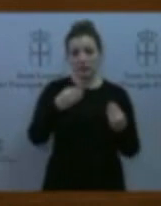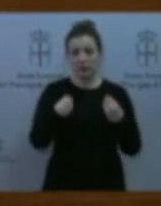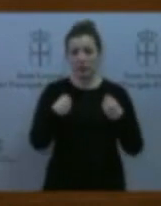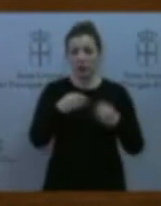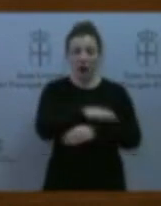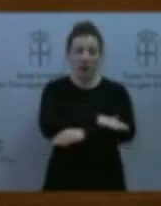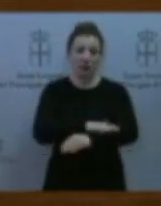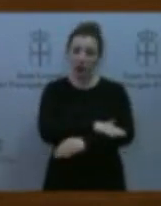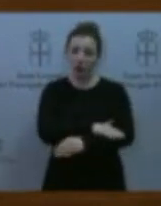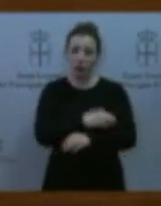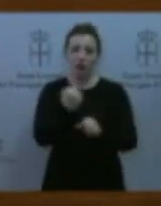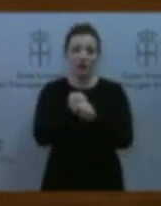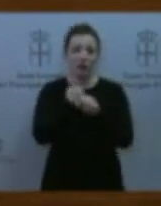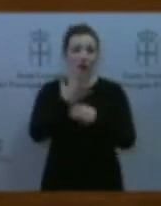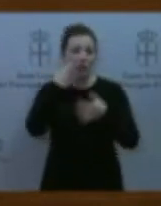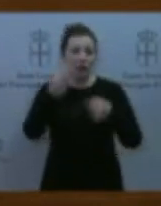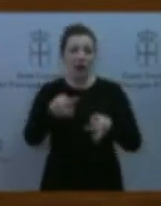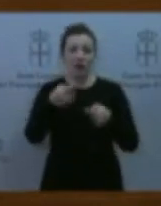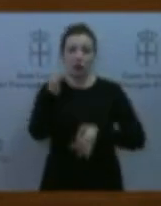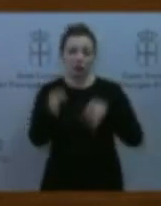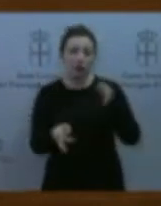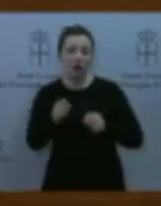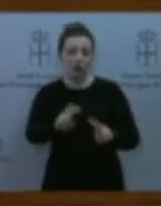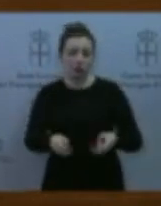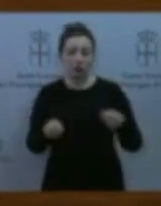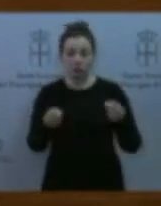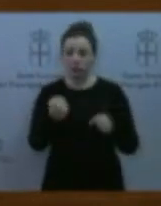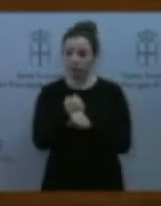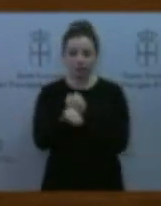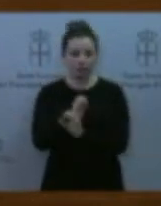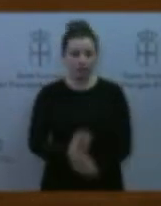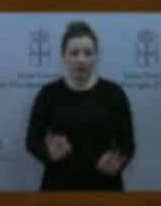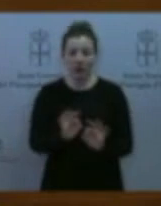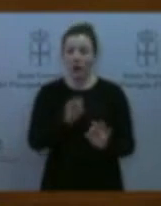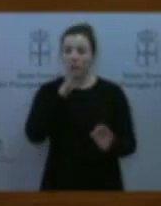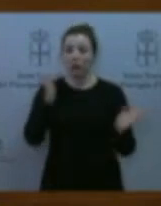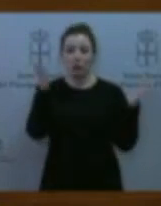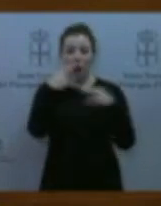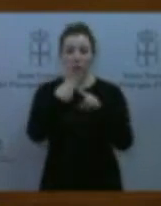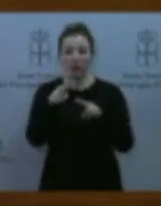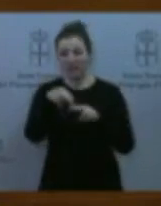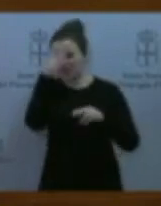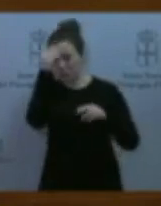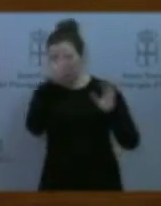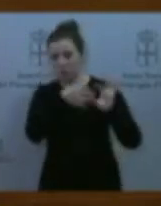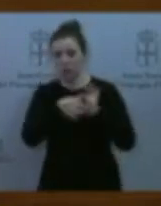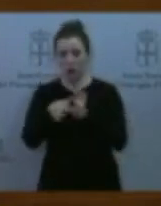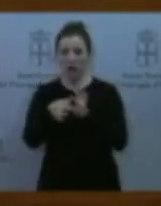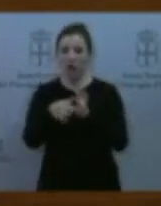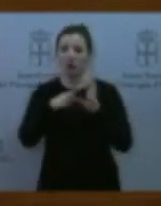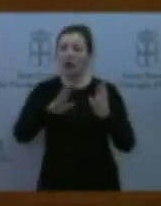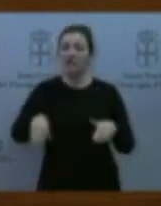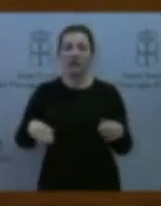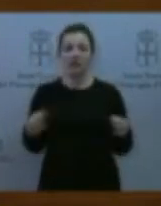justicia y reparación. La ausencia de políticas de memoria pues consienten deliberadamente una sociedad enferma de